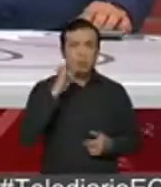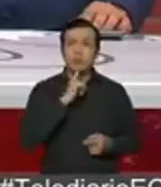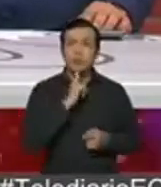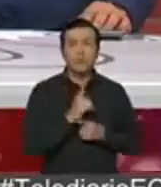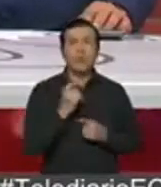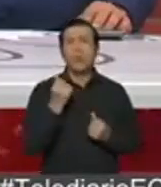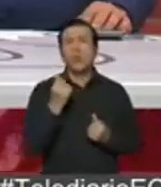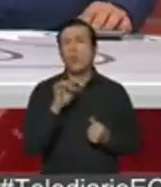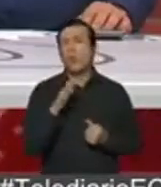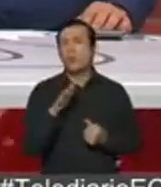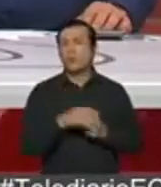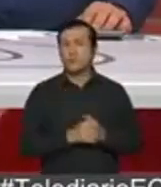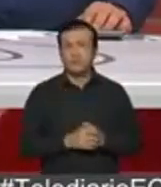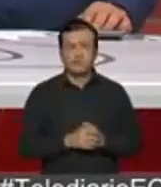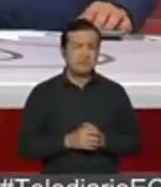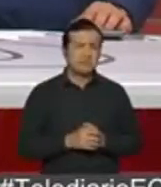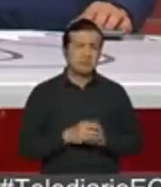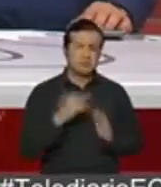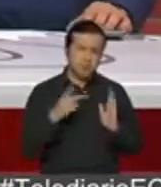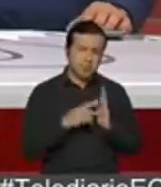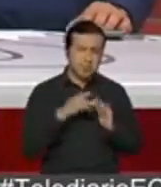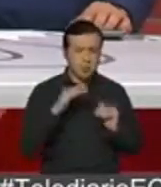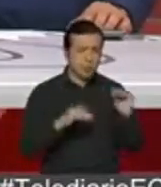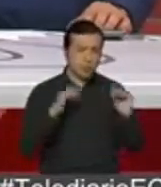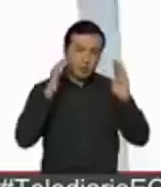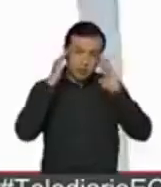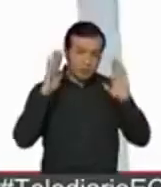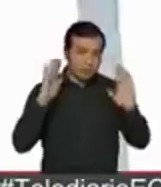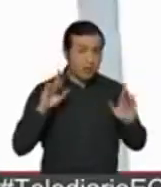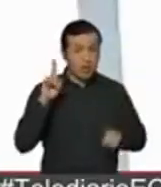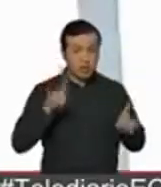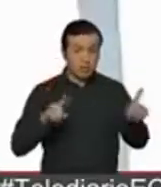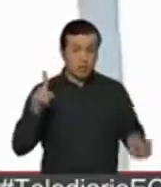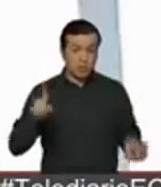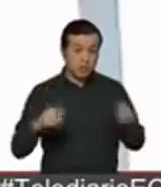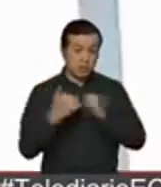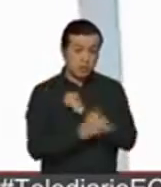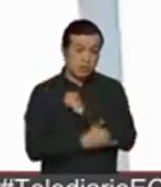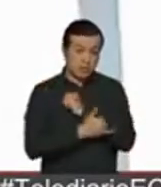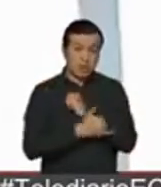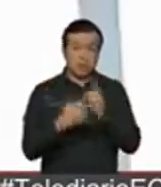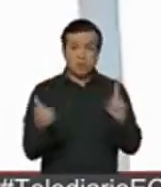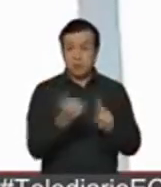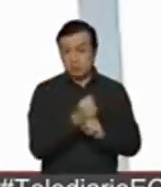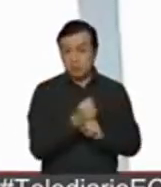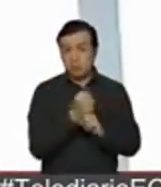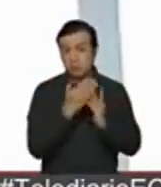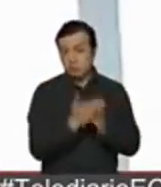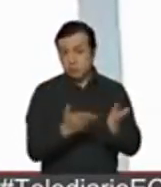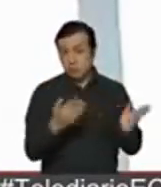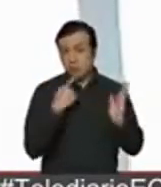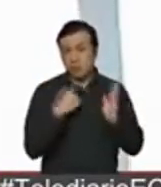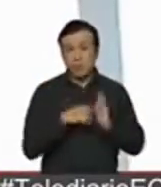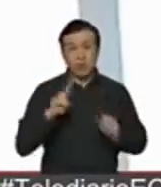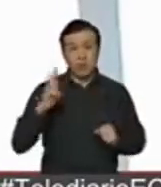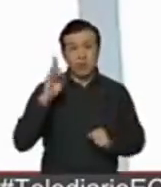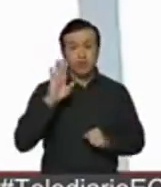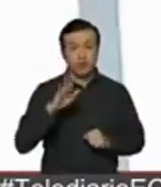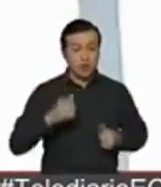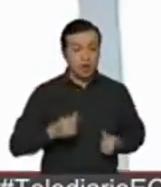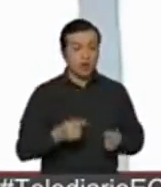economista? No hay un punto ideal, de hecho, Fabricio, porque hay países, digamos, exitosos, como Uruguay, que tiene un